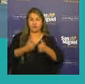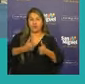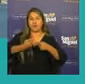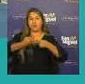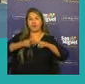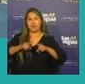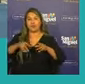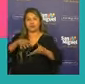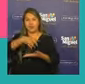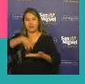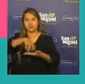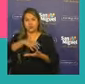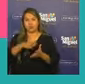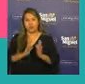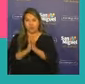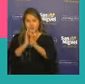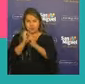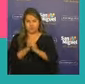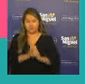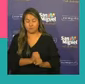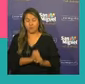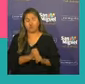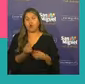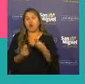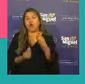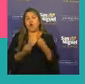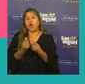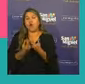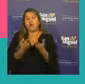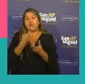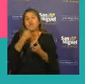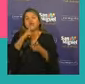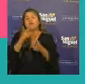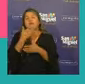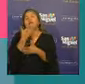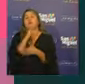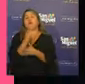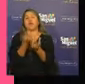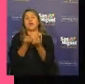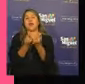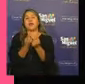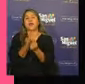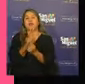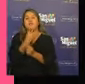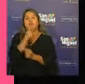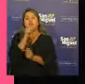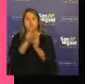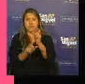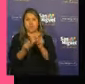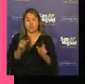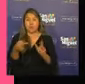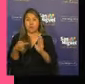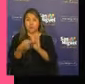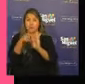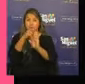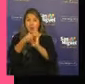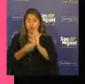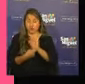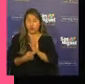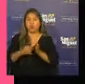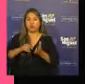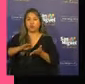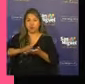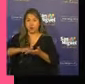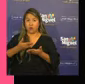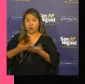comuna. Y es obvio que se traduce en mejor calidad de vida. Aquí tenemos el presupuesto en salud y que es lo que yo